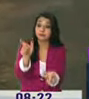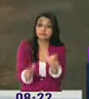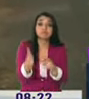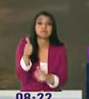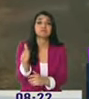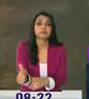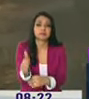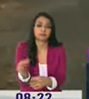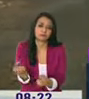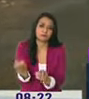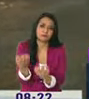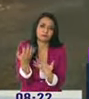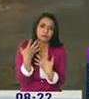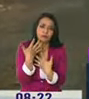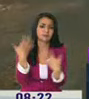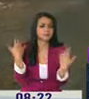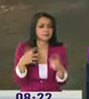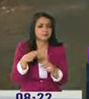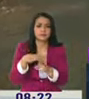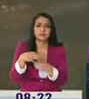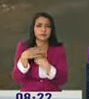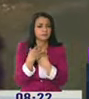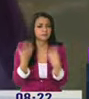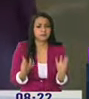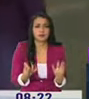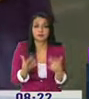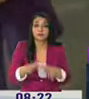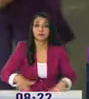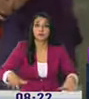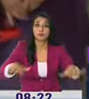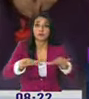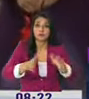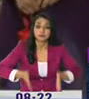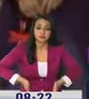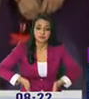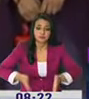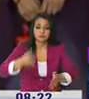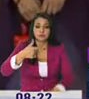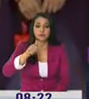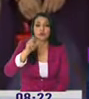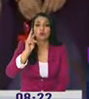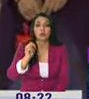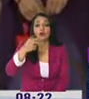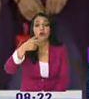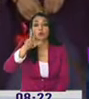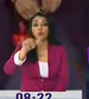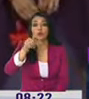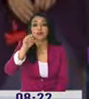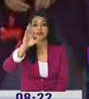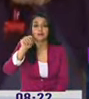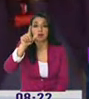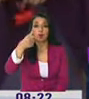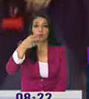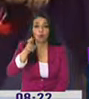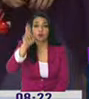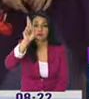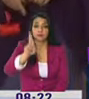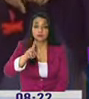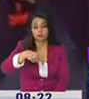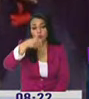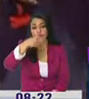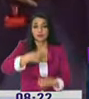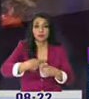decía, realmente grave la situación que hay en este sector, en esta calle La Guanguitagua, aquí en el Batán Alto, al norte de la ciudad.